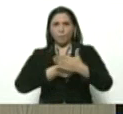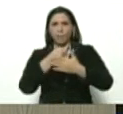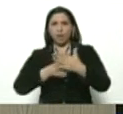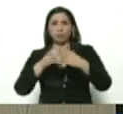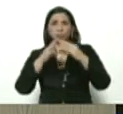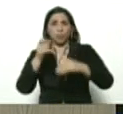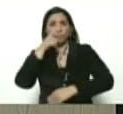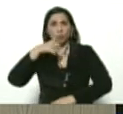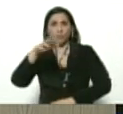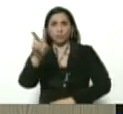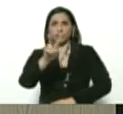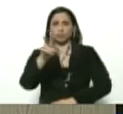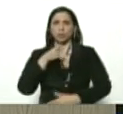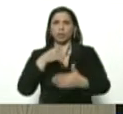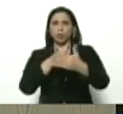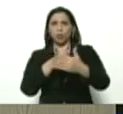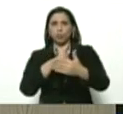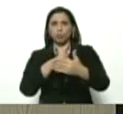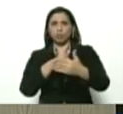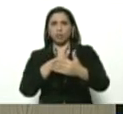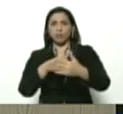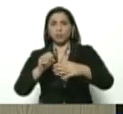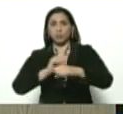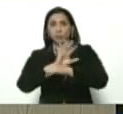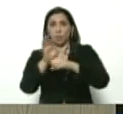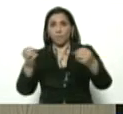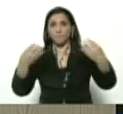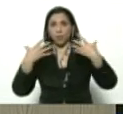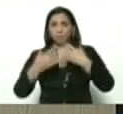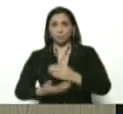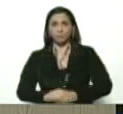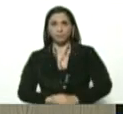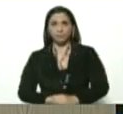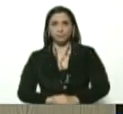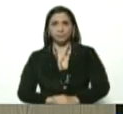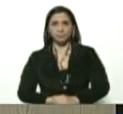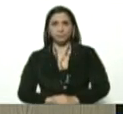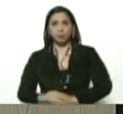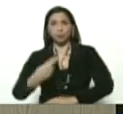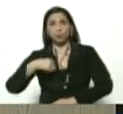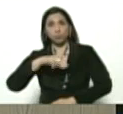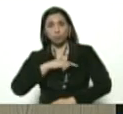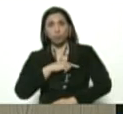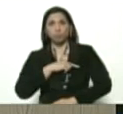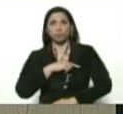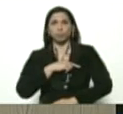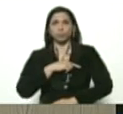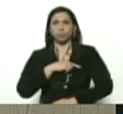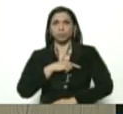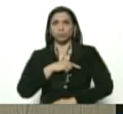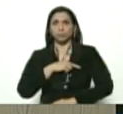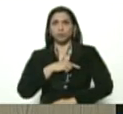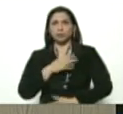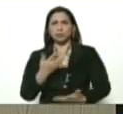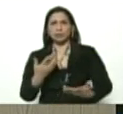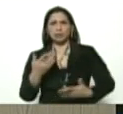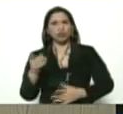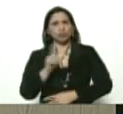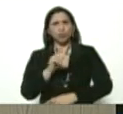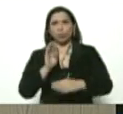venezuela contra la pandemia por kobe 19 además nosotros no nos descuidamos en la misión